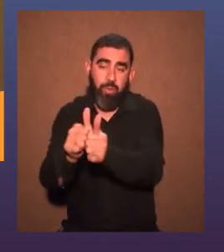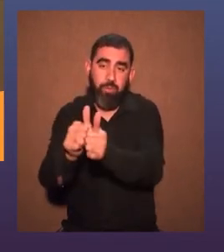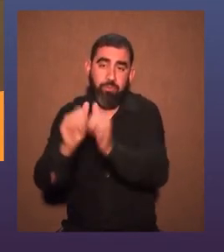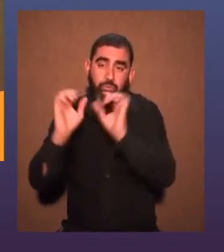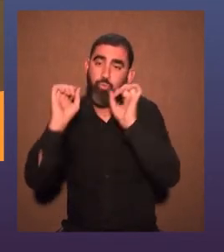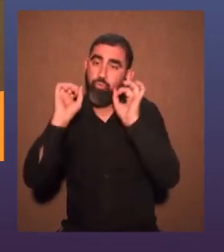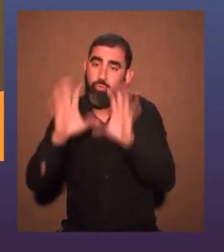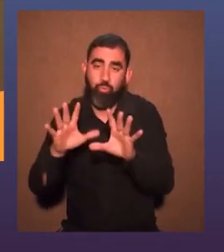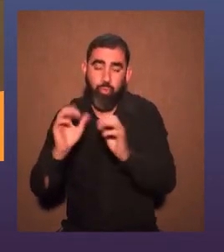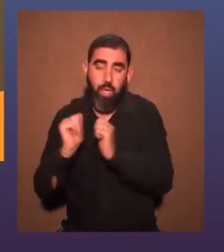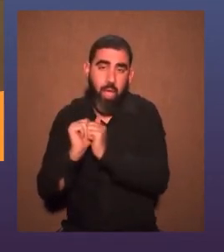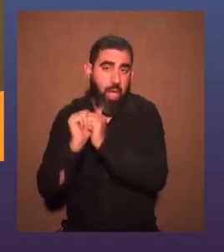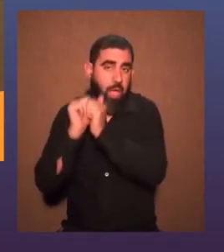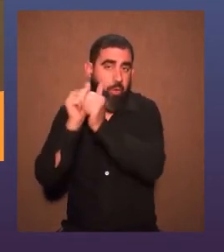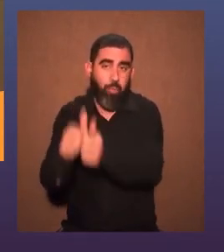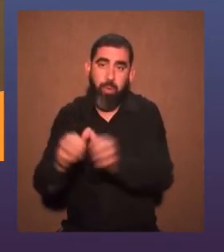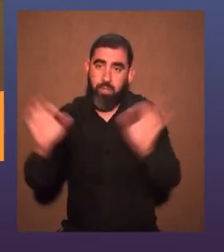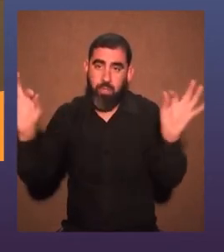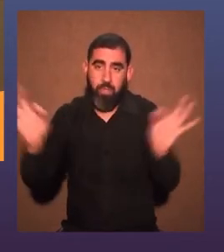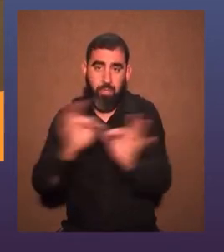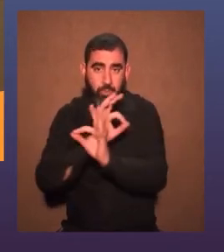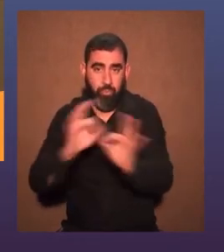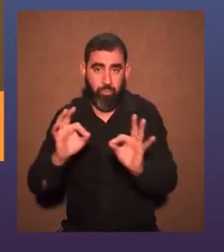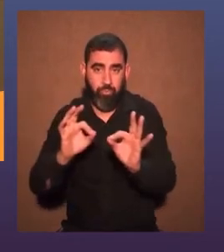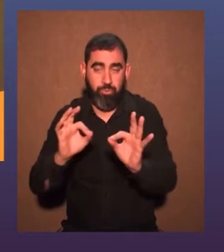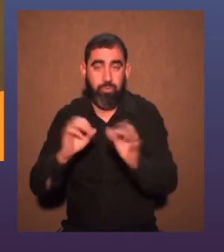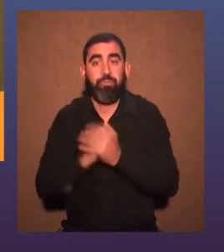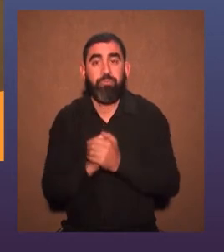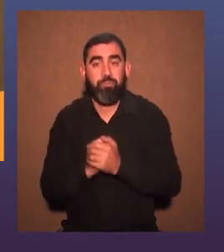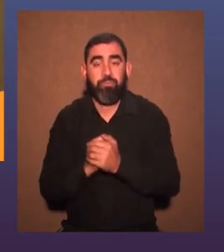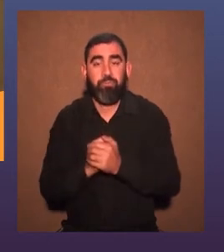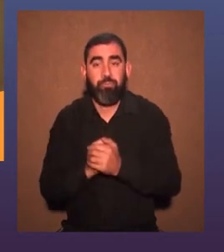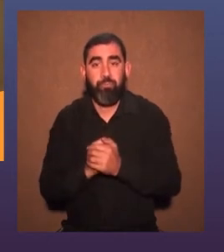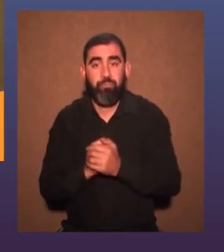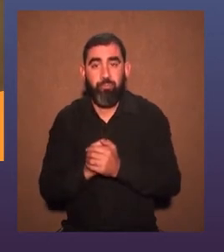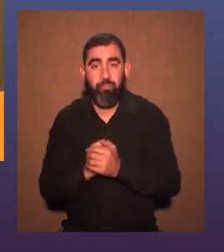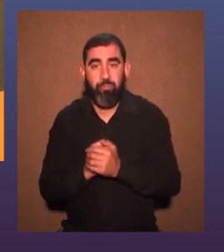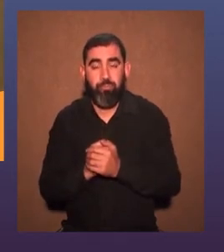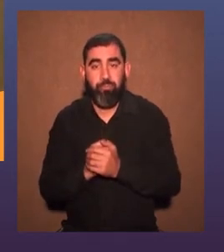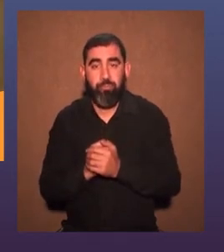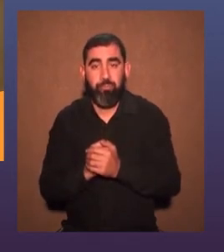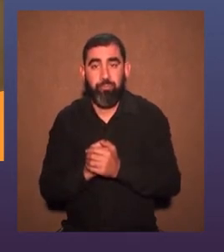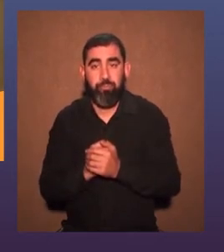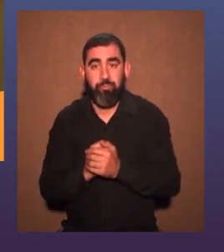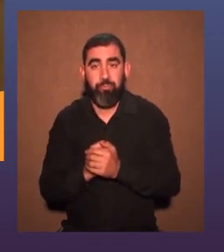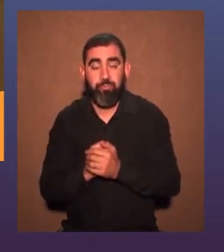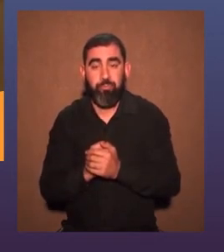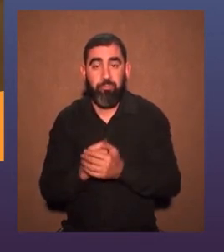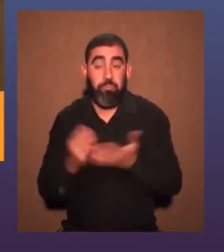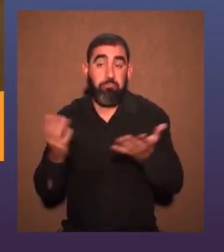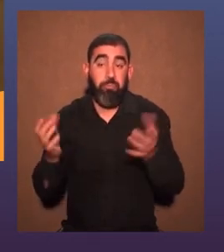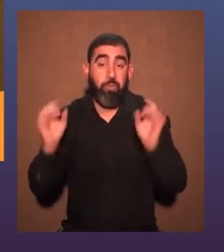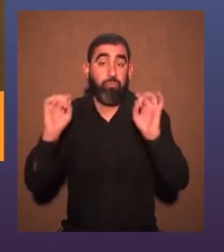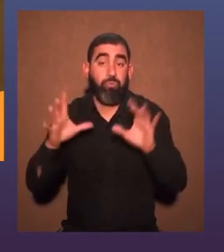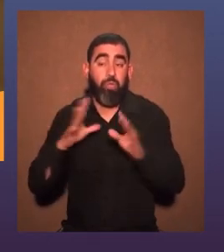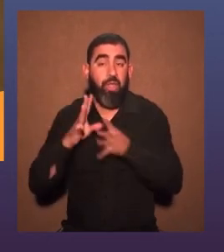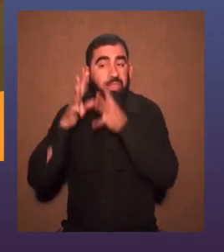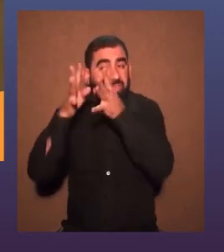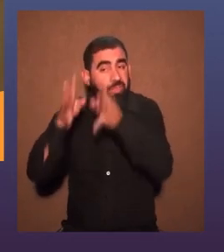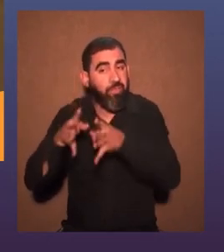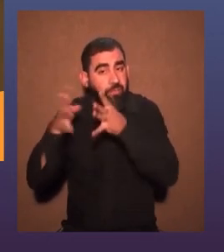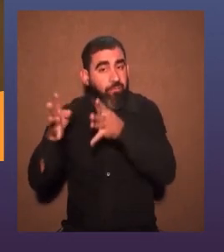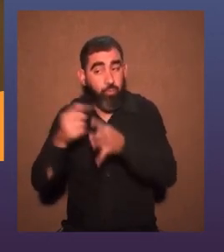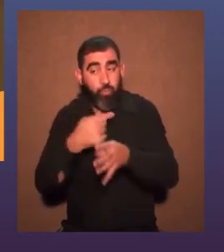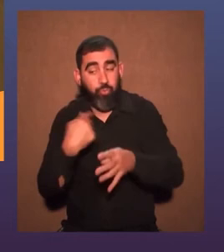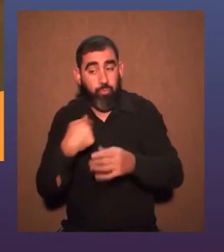eso, acompañar eso. Es una música que es funcional, de alguna manera. Entonces, bueno, nada, el desafío está